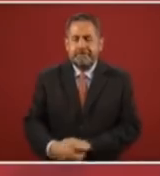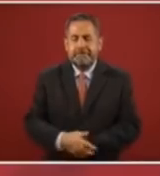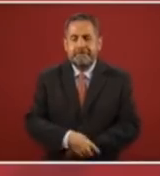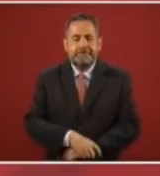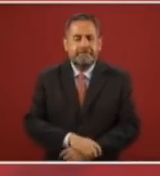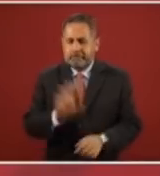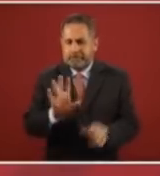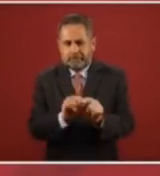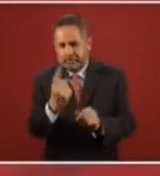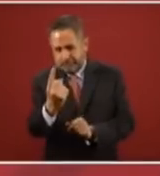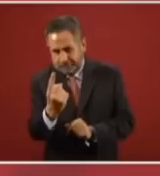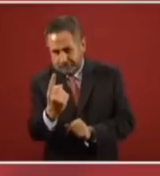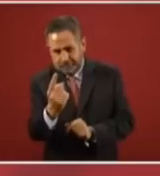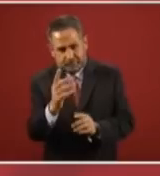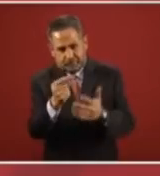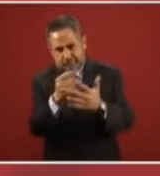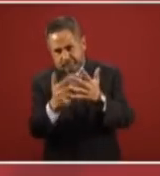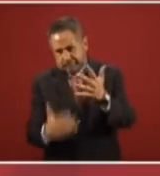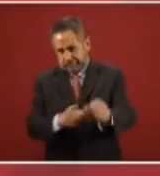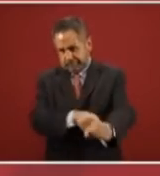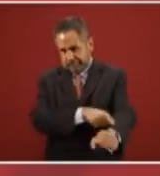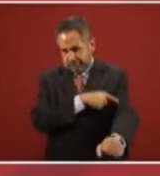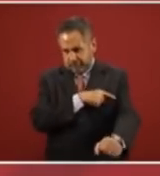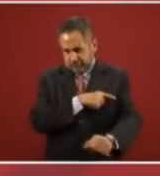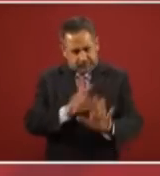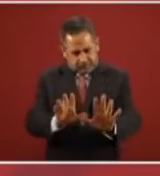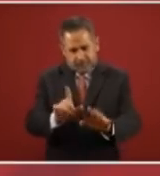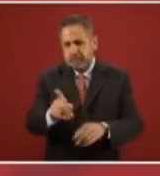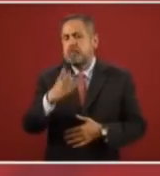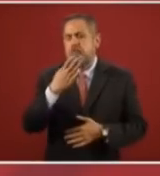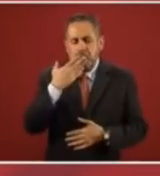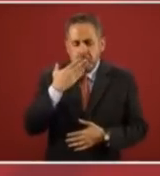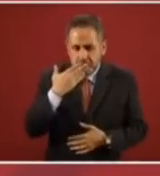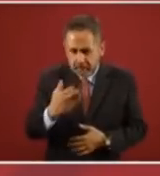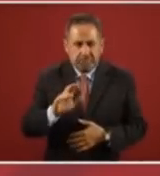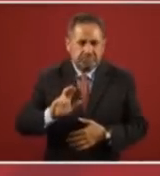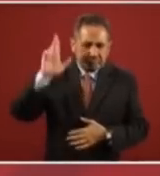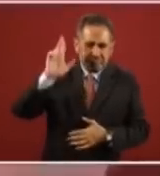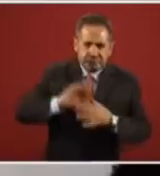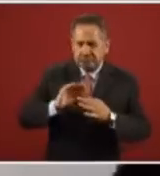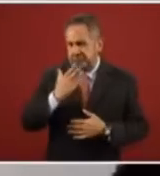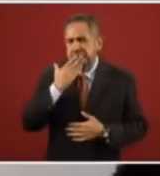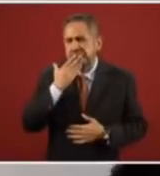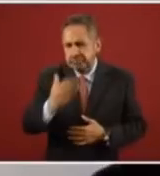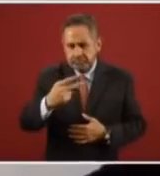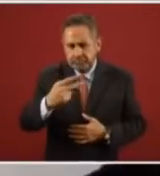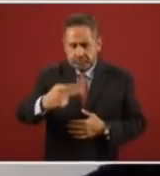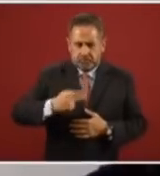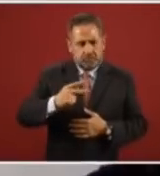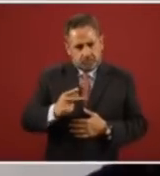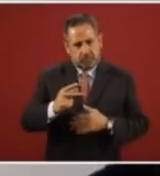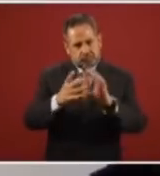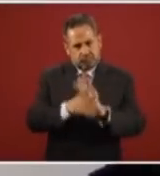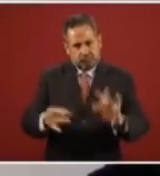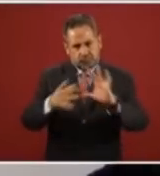¿Con esa? ¿Con esa? Que es muy buena tu intervención. Gracias. Que no solo es una pregunta, es